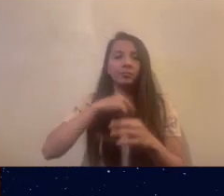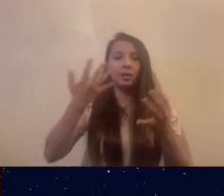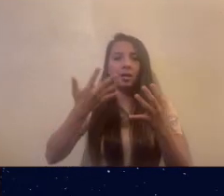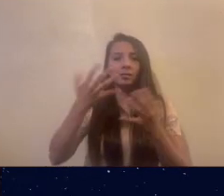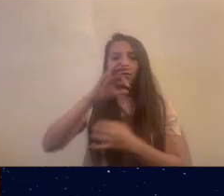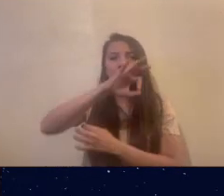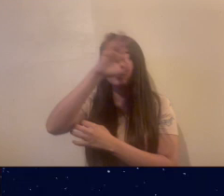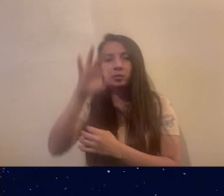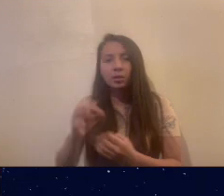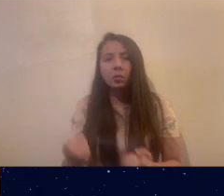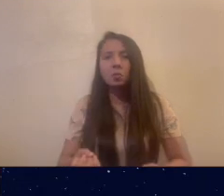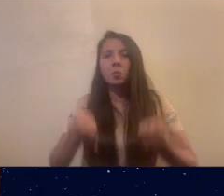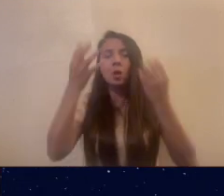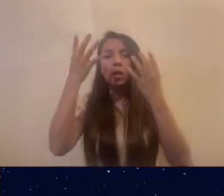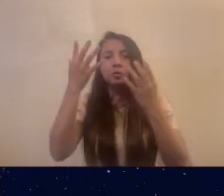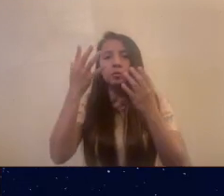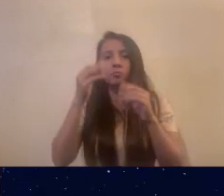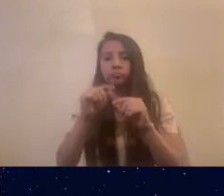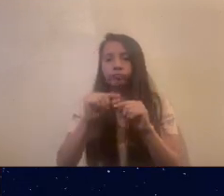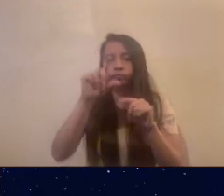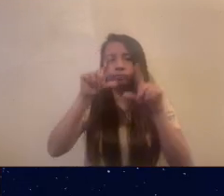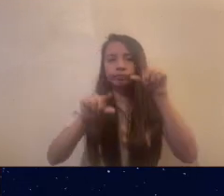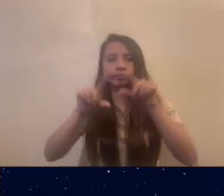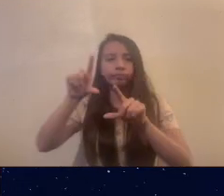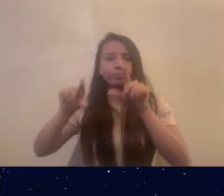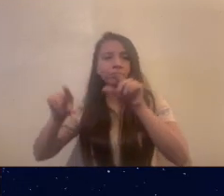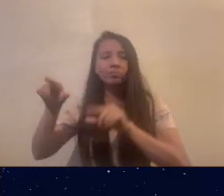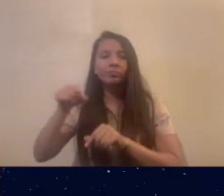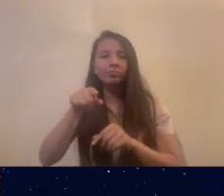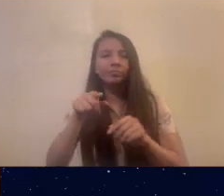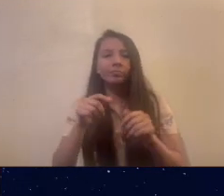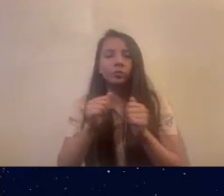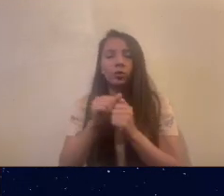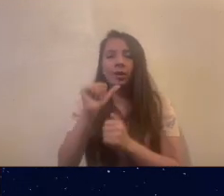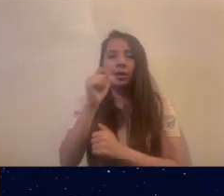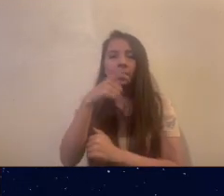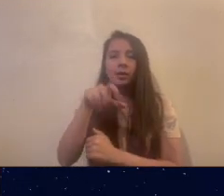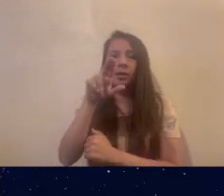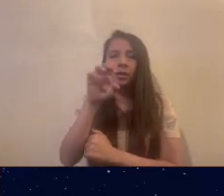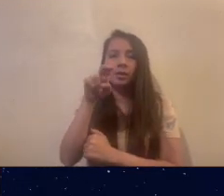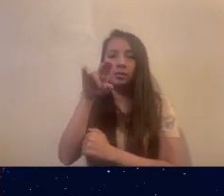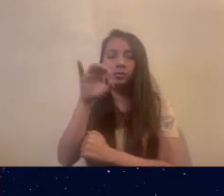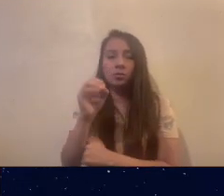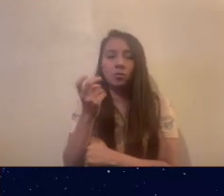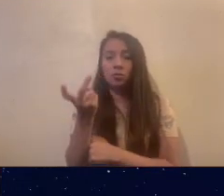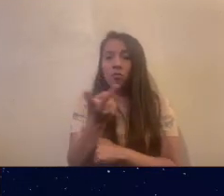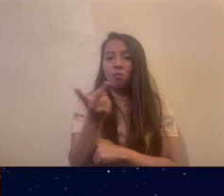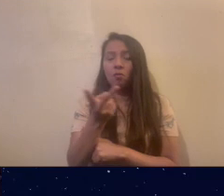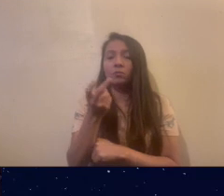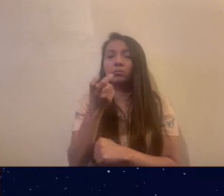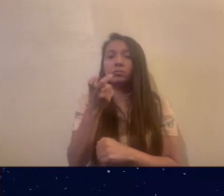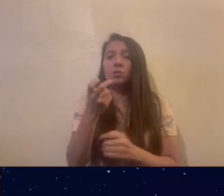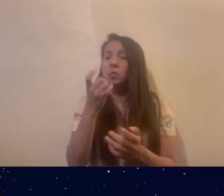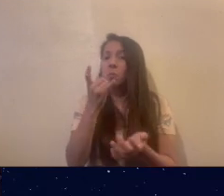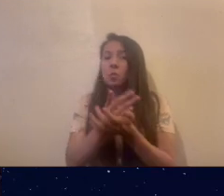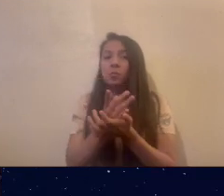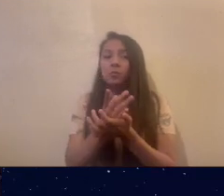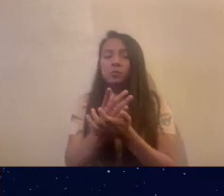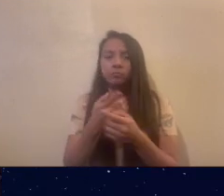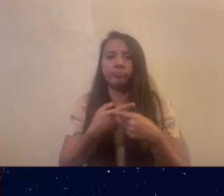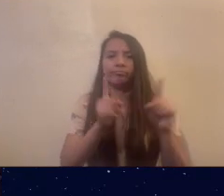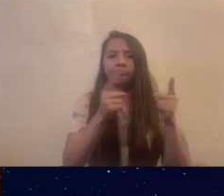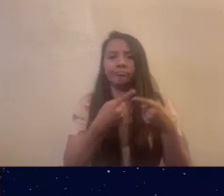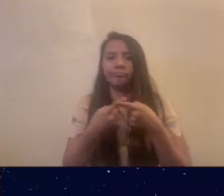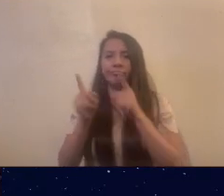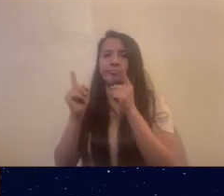porcentuales de la acumulación en las distintas estructuras de la aquenio. Y en estos dos son los únicos que nos ha